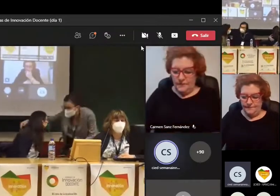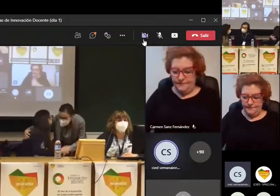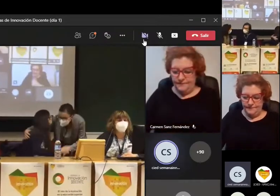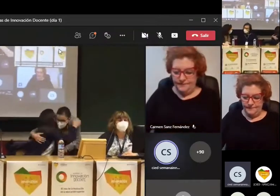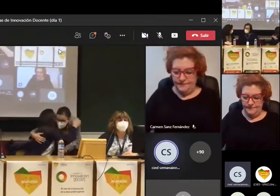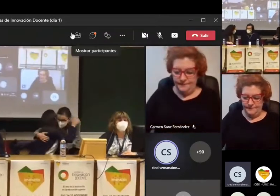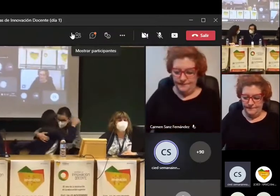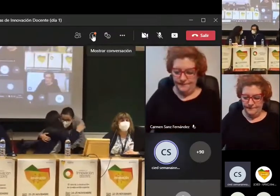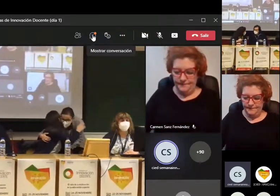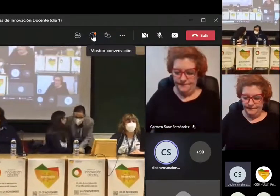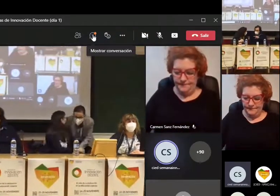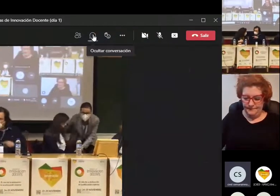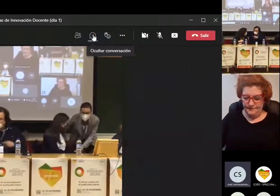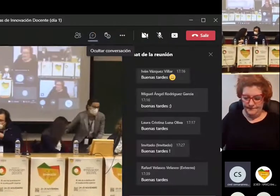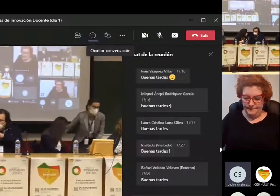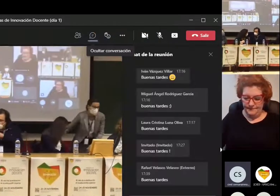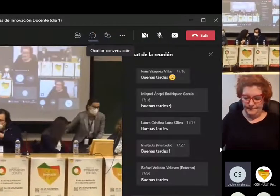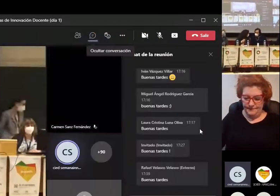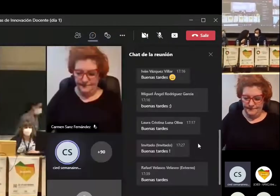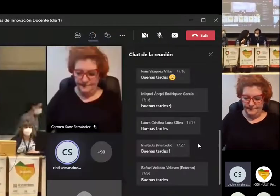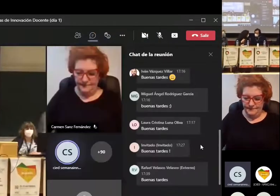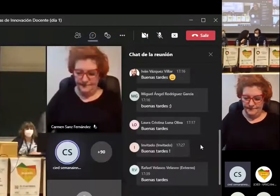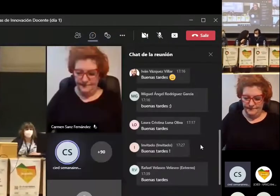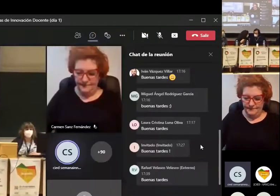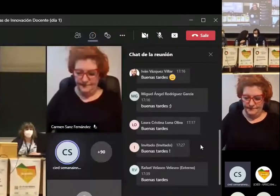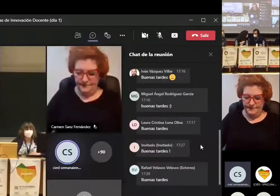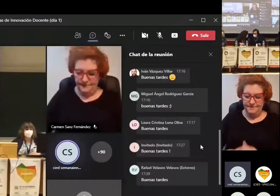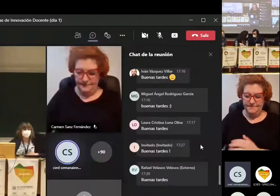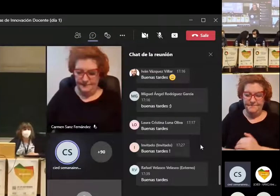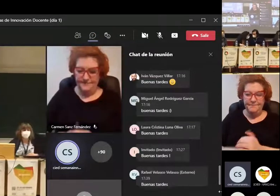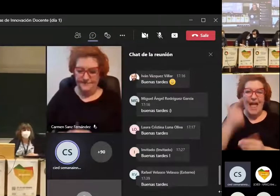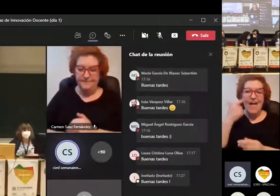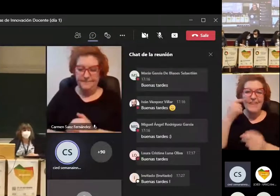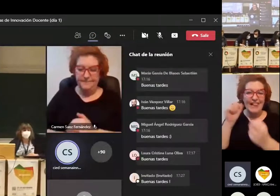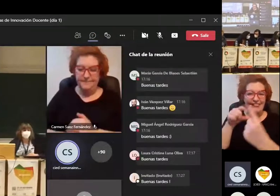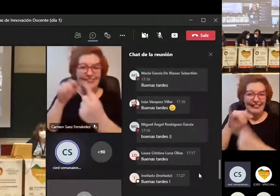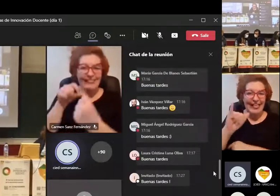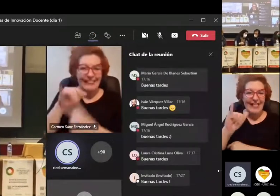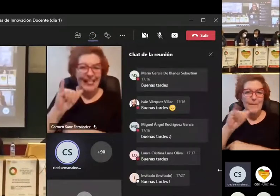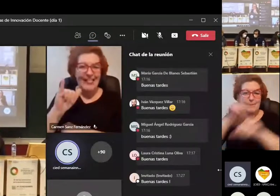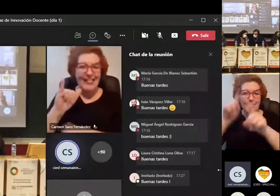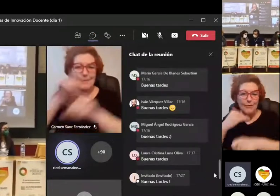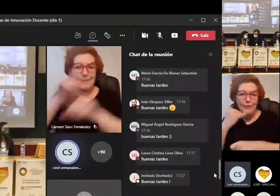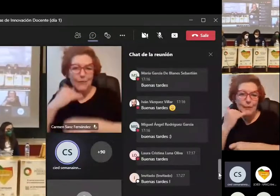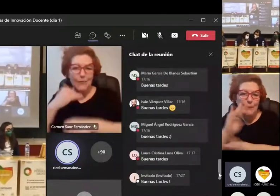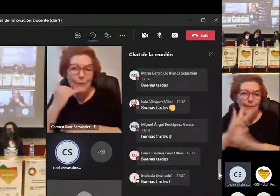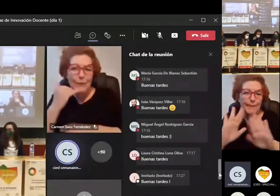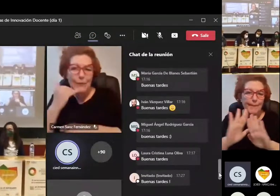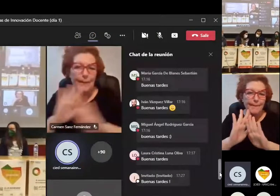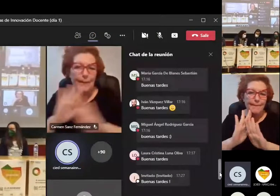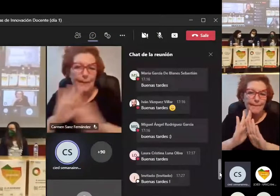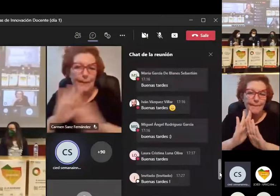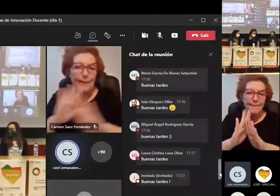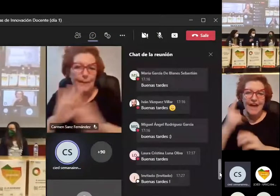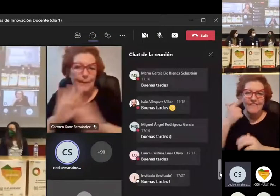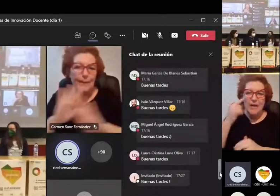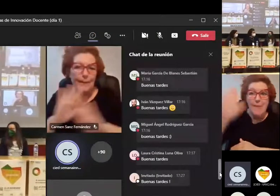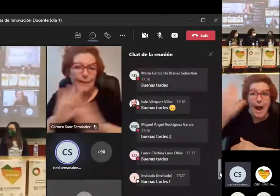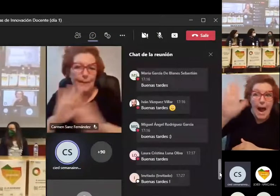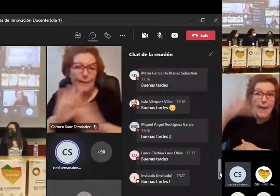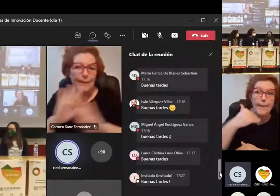Para ver si hubiera alguna pregunta en el chat o desde casa, la manita levantada